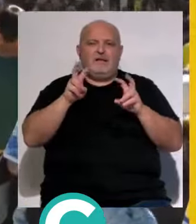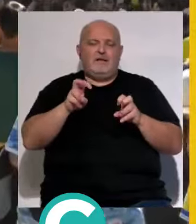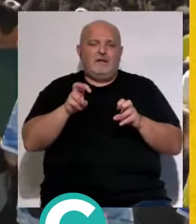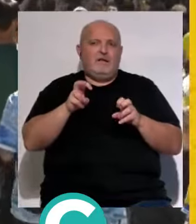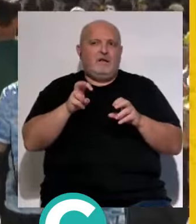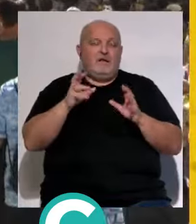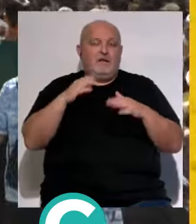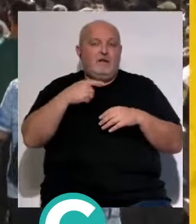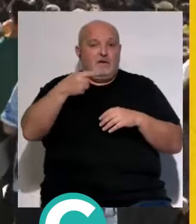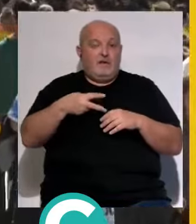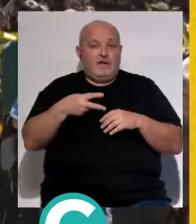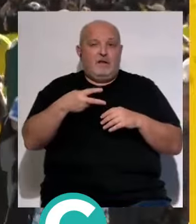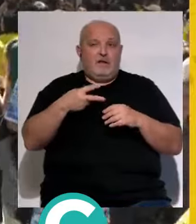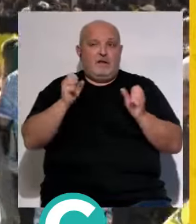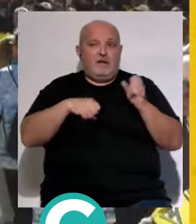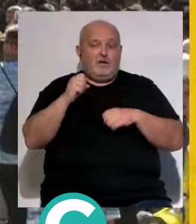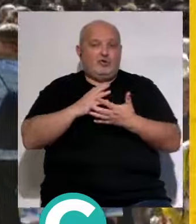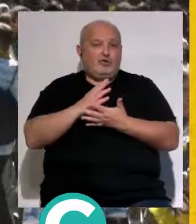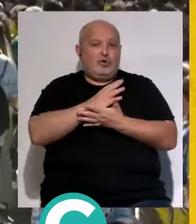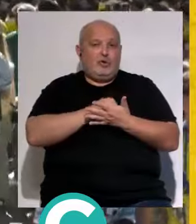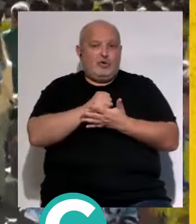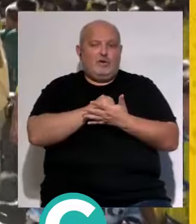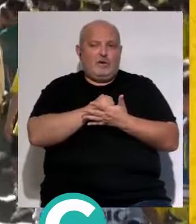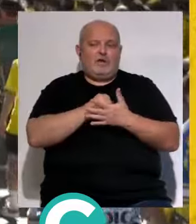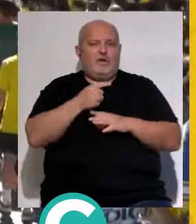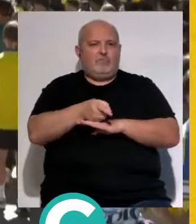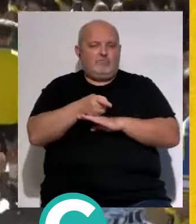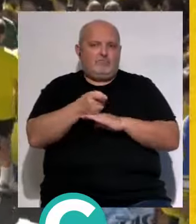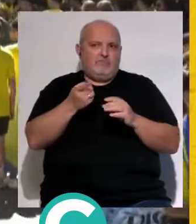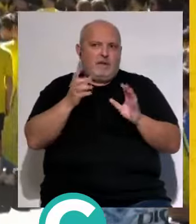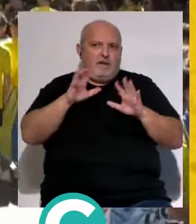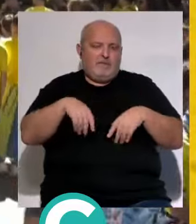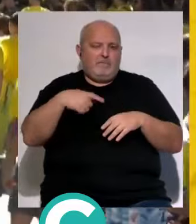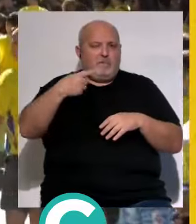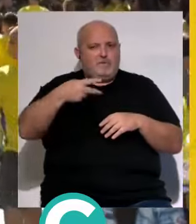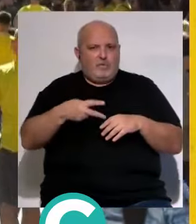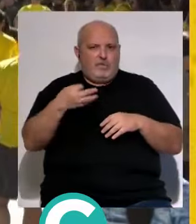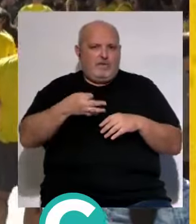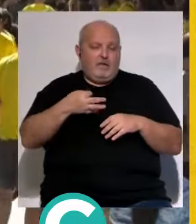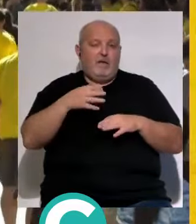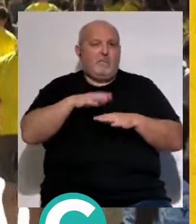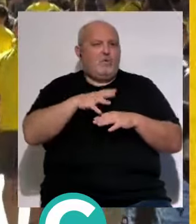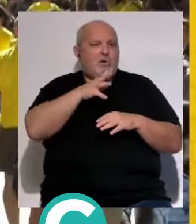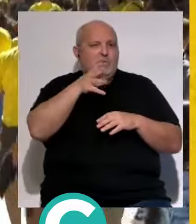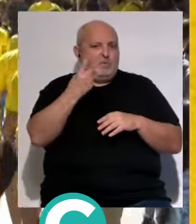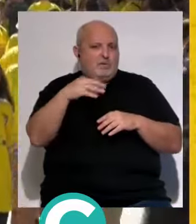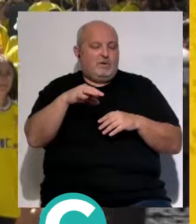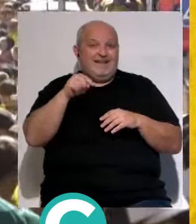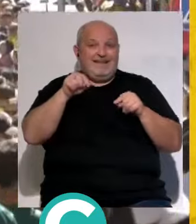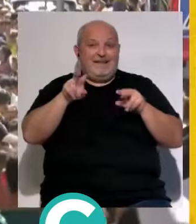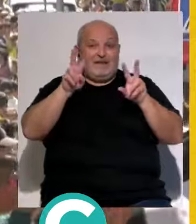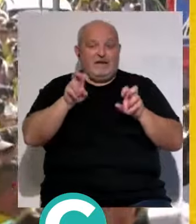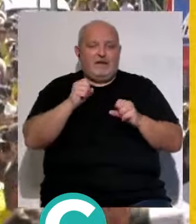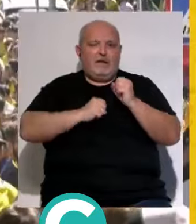mundo es decir tiene que ir con toda la humildad del mundo a competir en todos los campos pero con la exigencia de que el Cádiz tiene que quedar primero o segundo por una sencilla razón porque va a ser